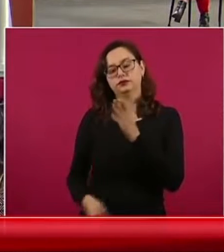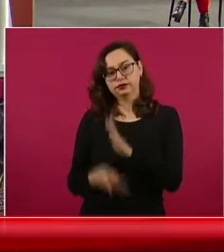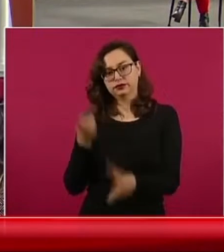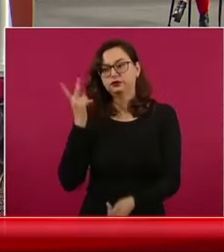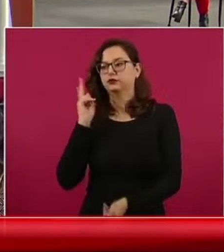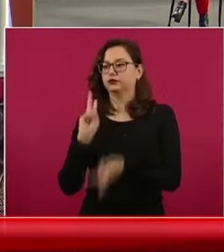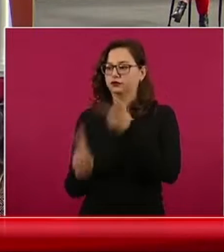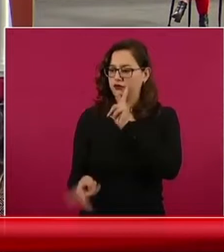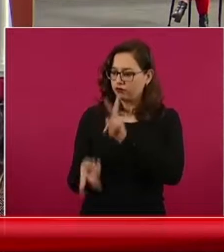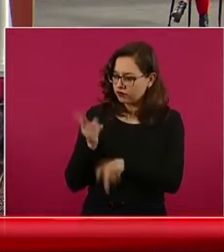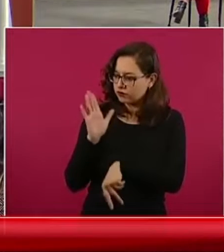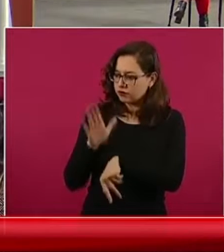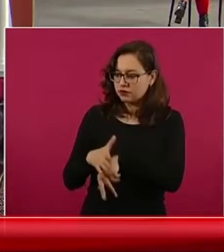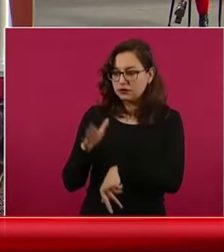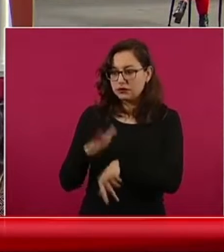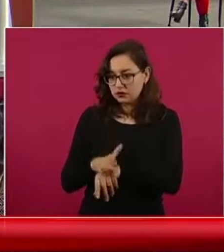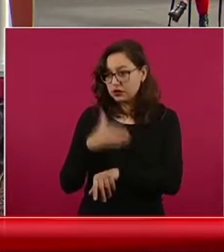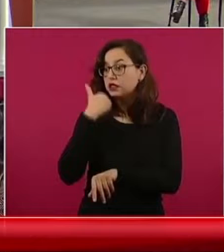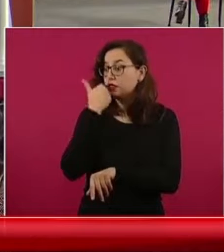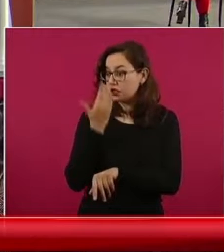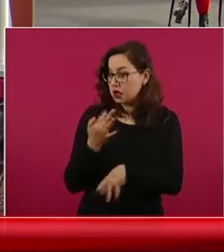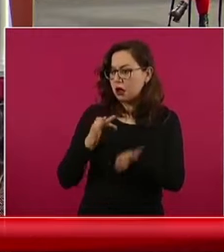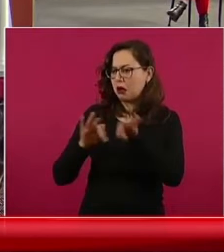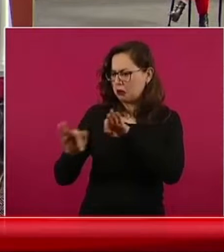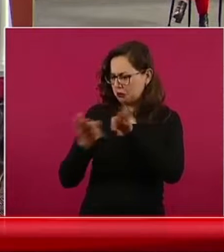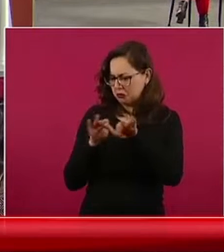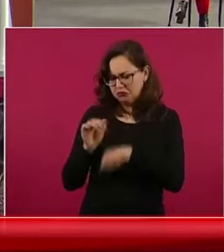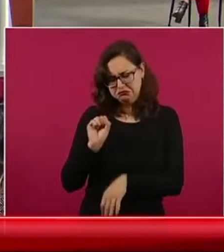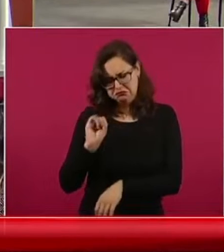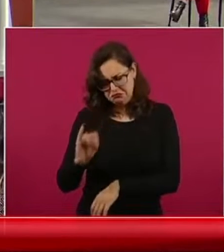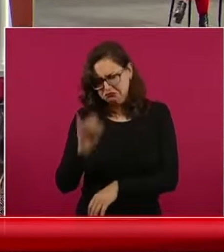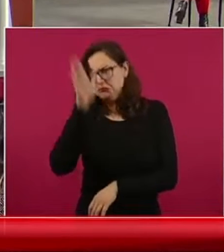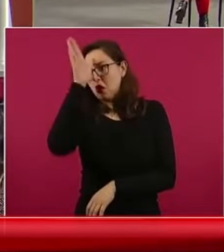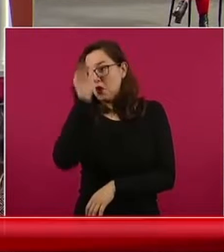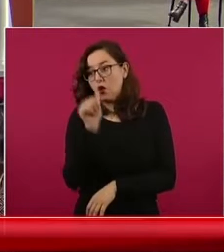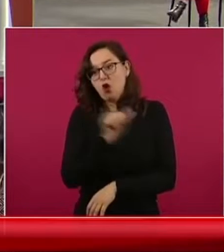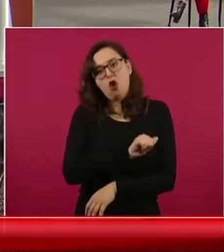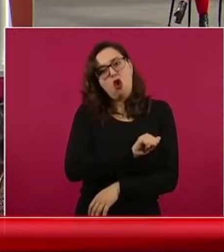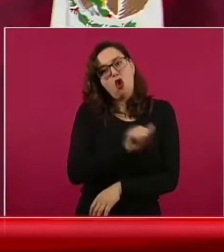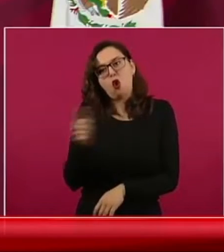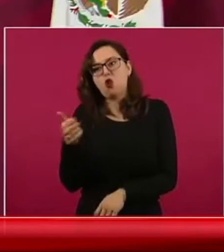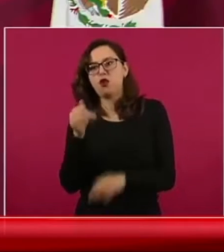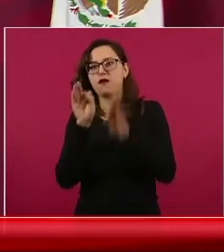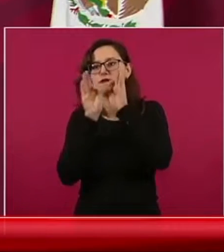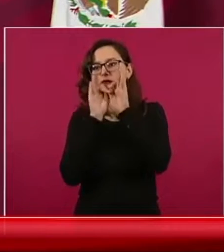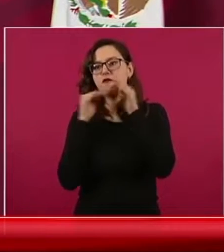para volverles a plantear con el propósito